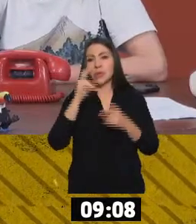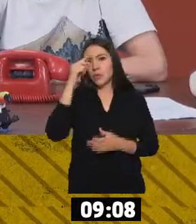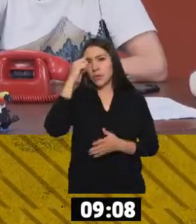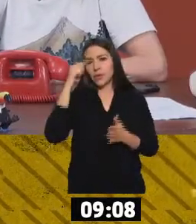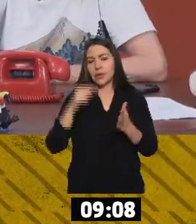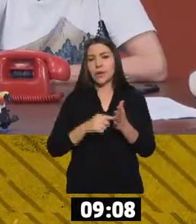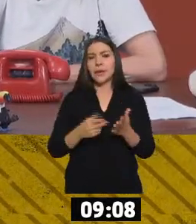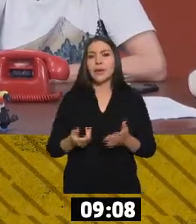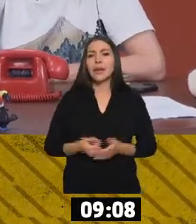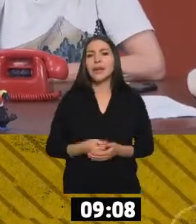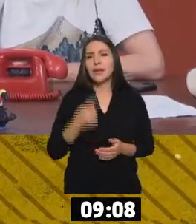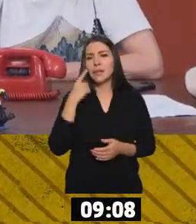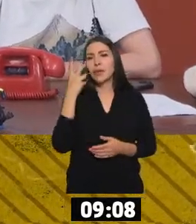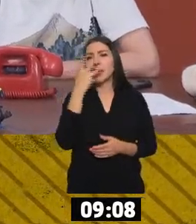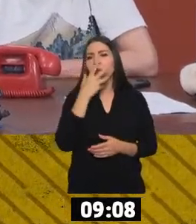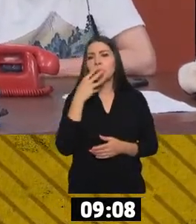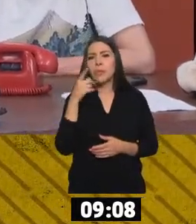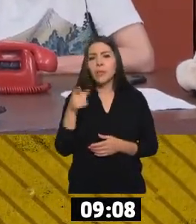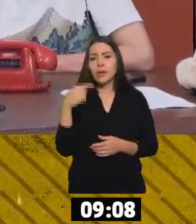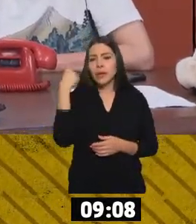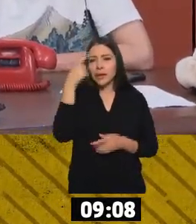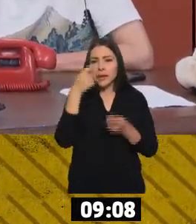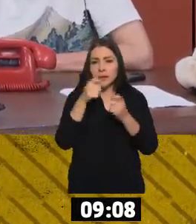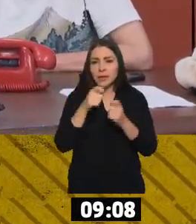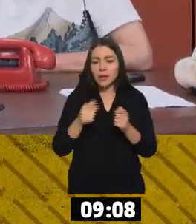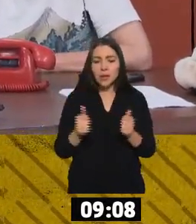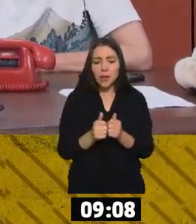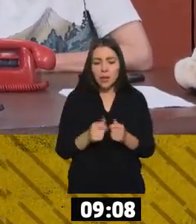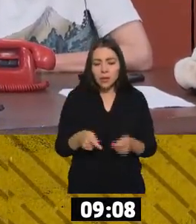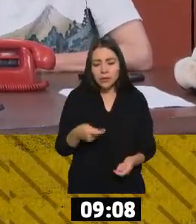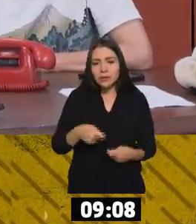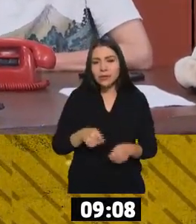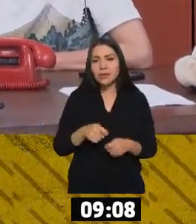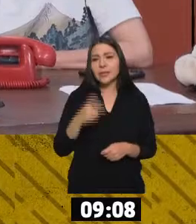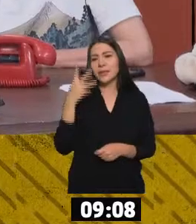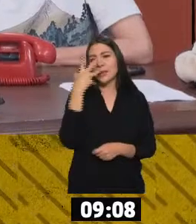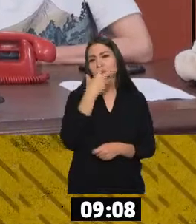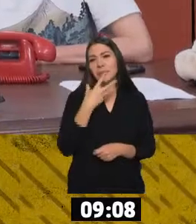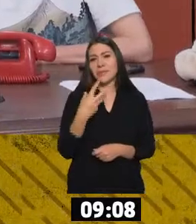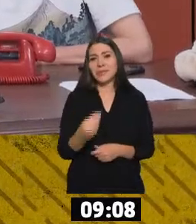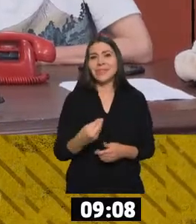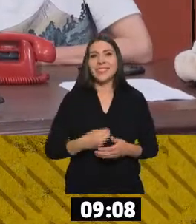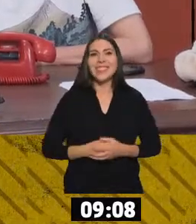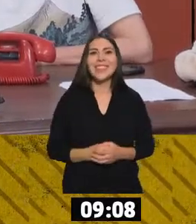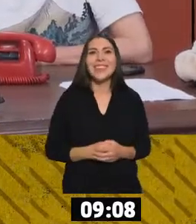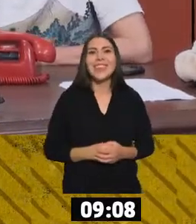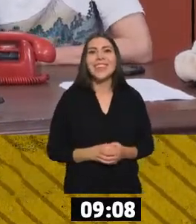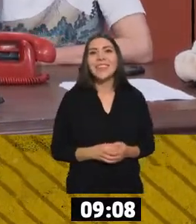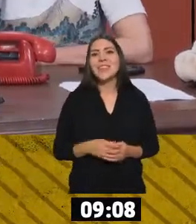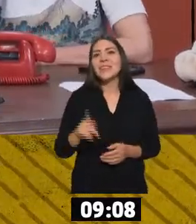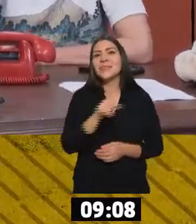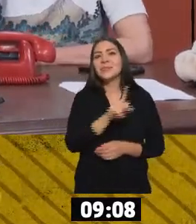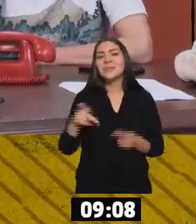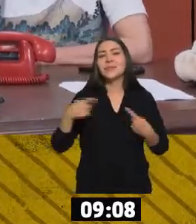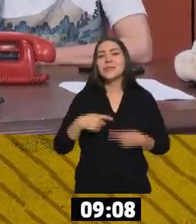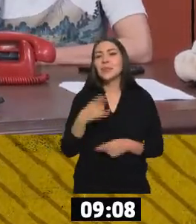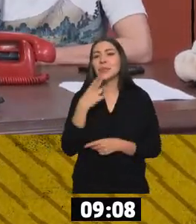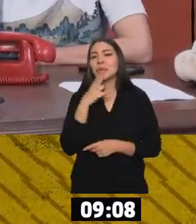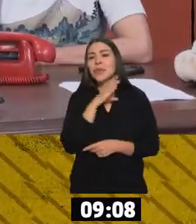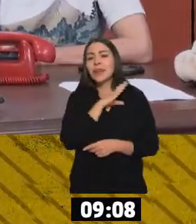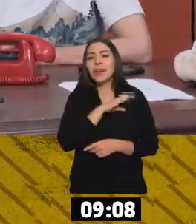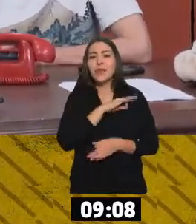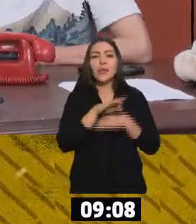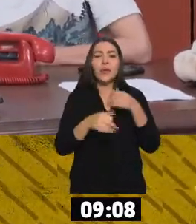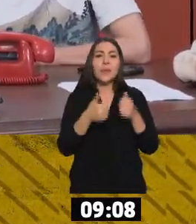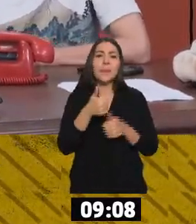ahí le pusieron su chambrita que se está ¡Qué haciendo ahí. bonito! ¡Ay, mi vida! Y todos los fans y seguidores lo arrobaron, le